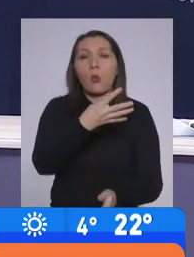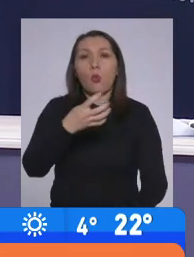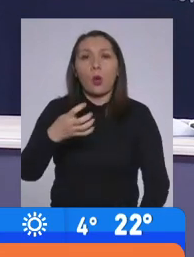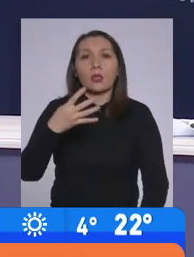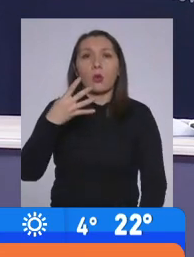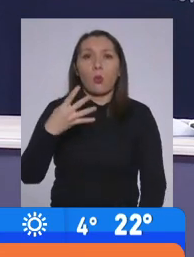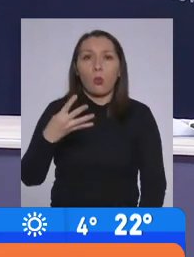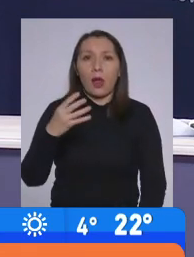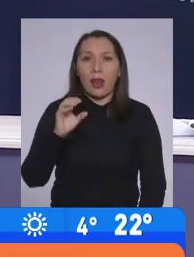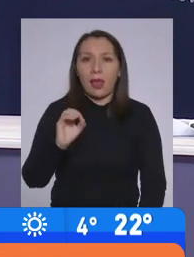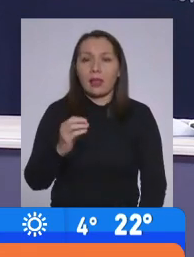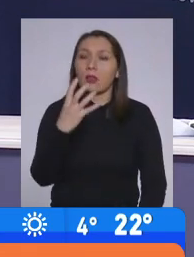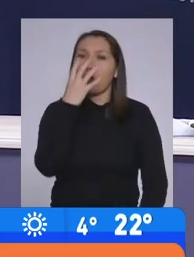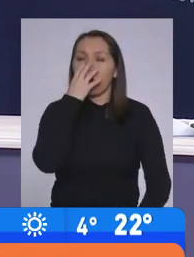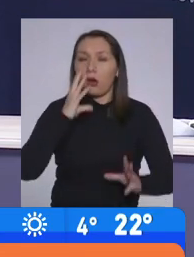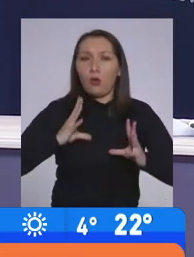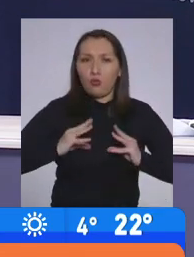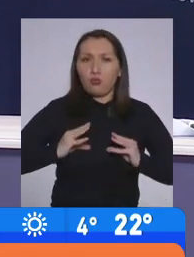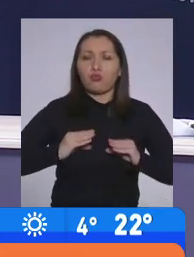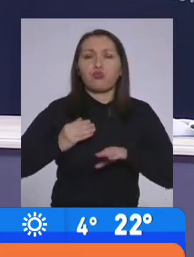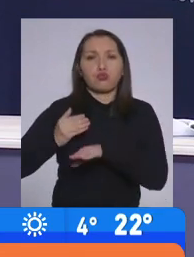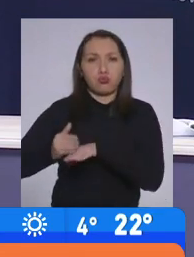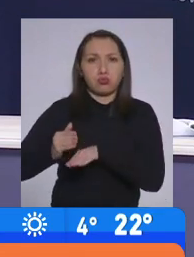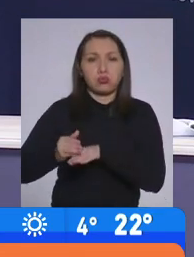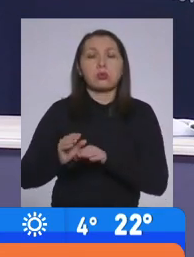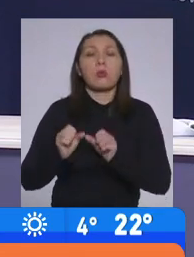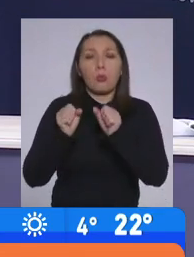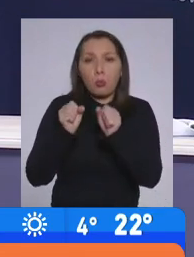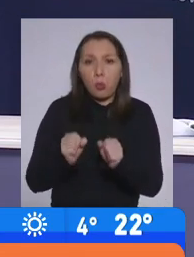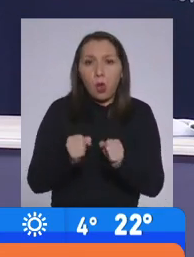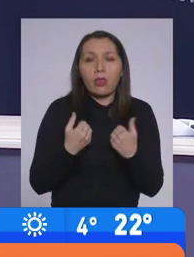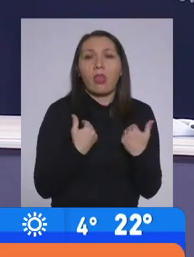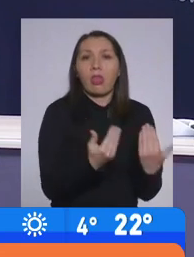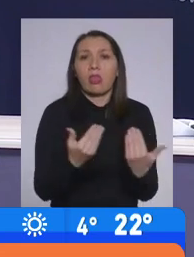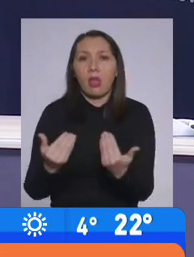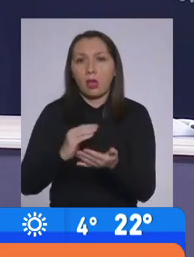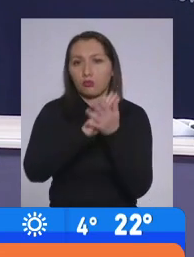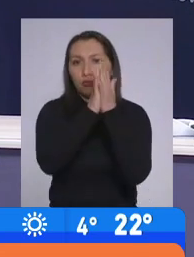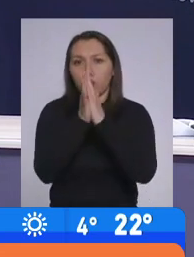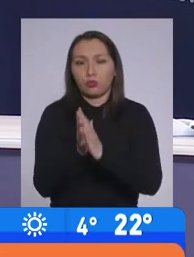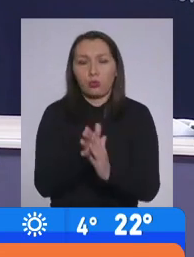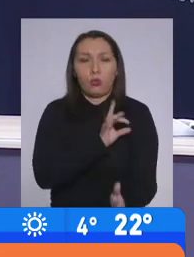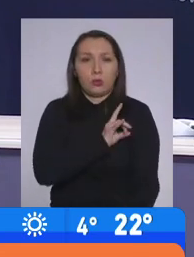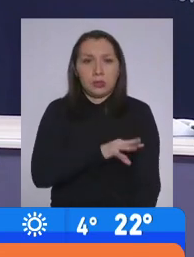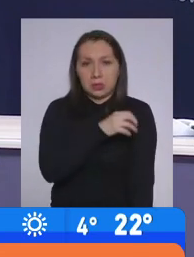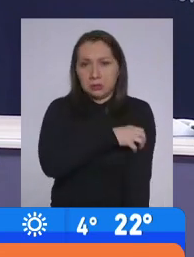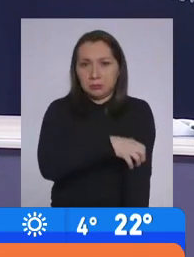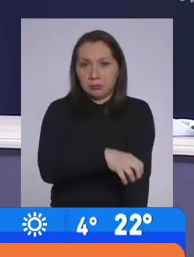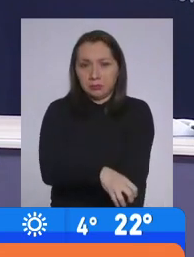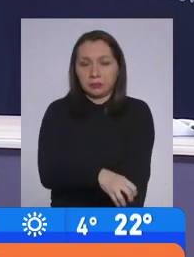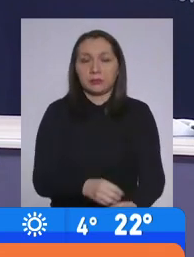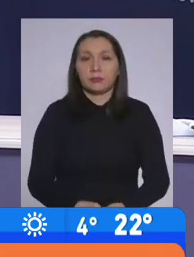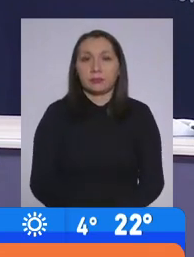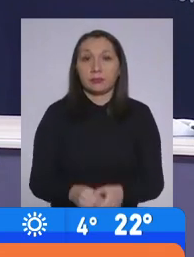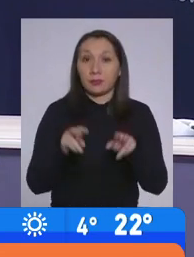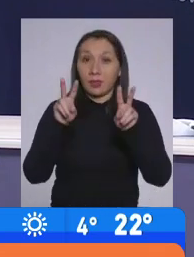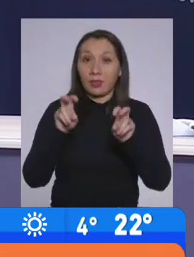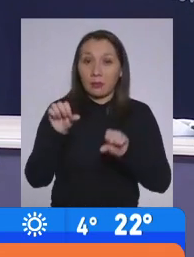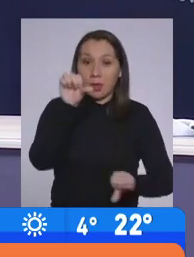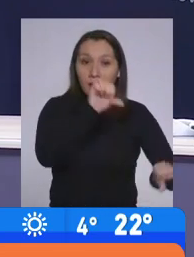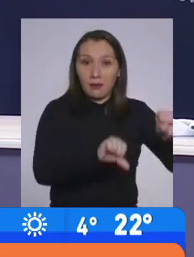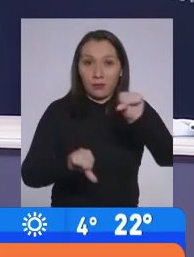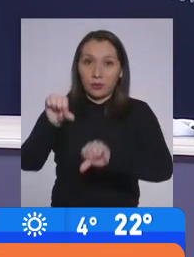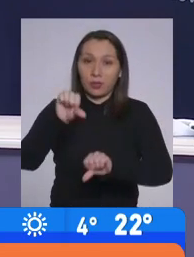440 ventiladores disponibles para poder distribuir en todo el país y en relación a los